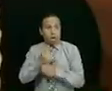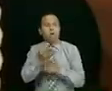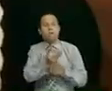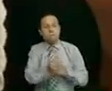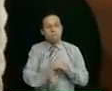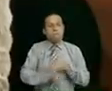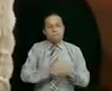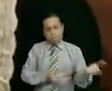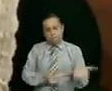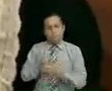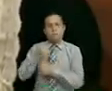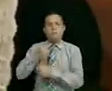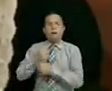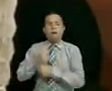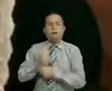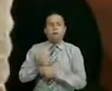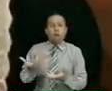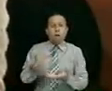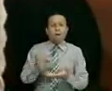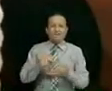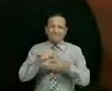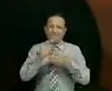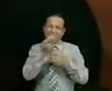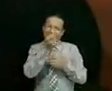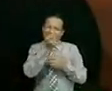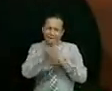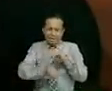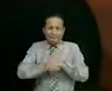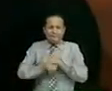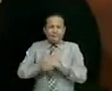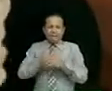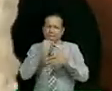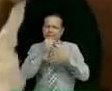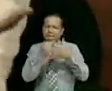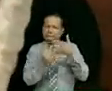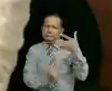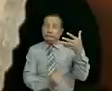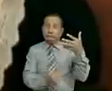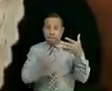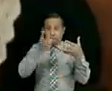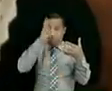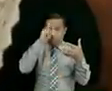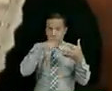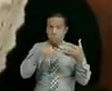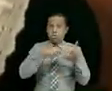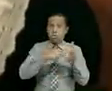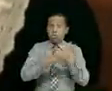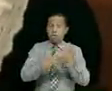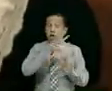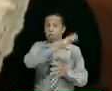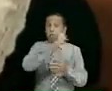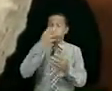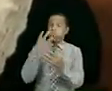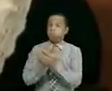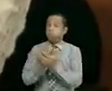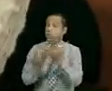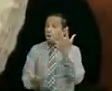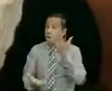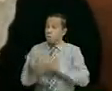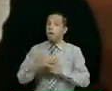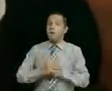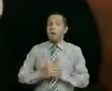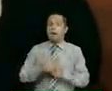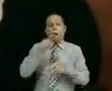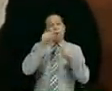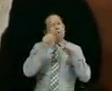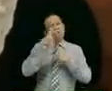concusión y por incumplimiento de decisiones legítimas de autoridad competente y que no tiene que ver con aquellas personas que rompieron el toque de